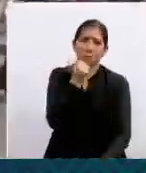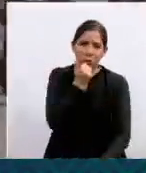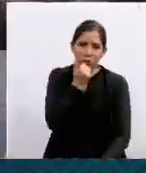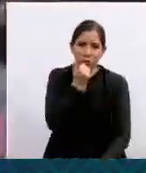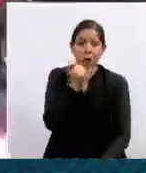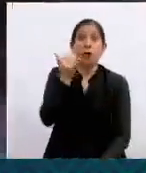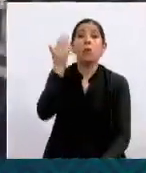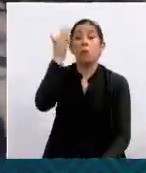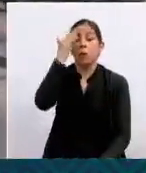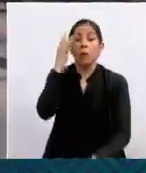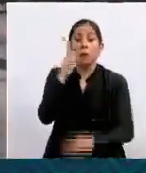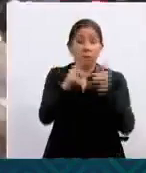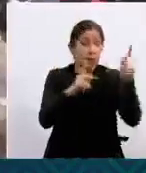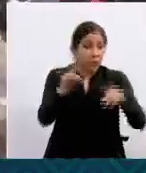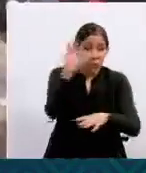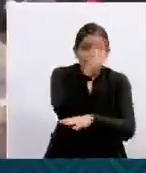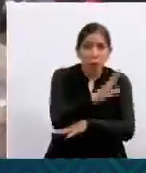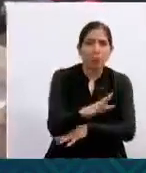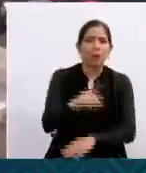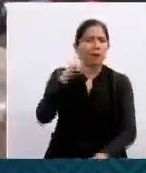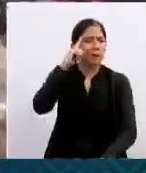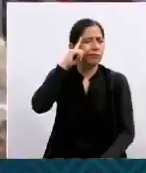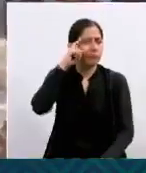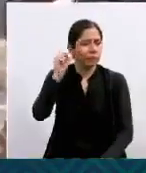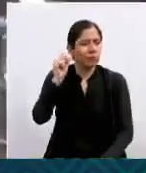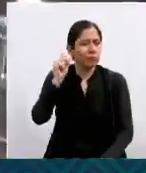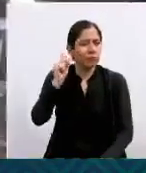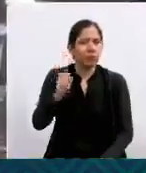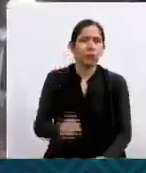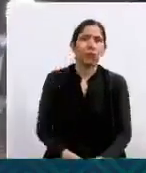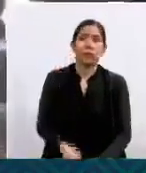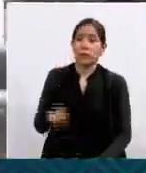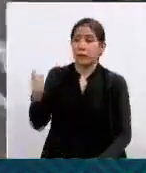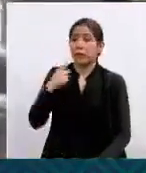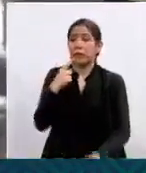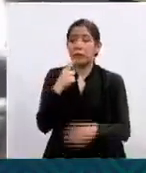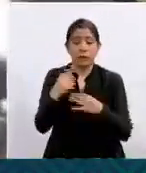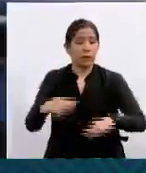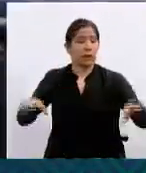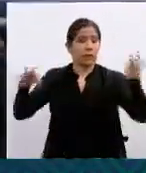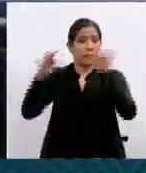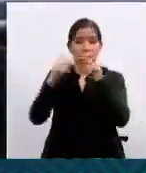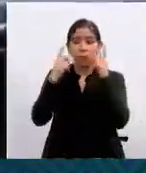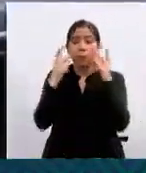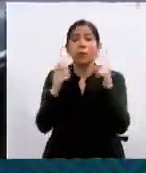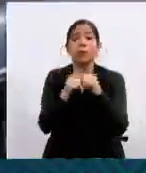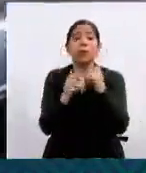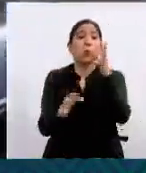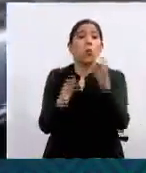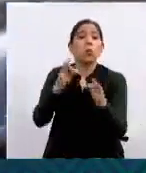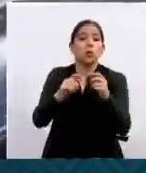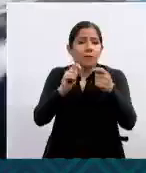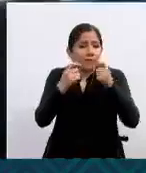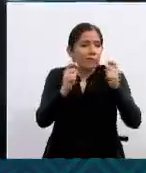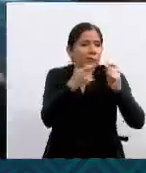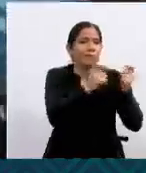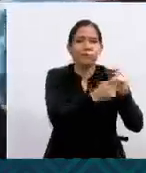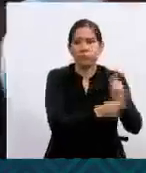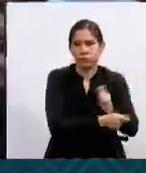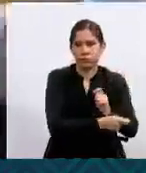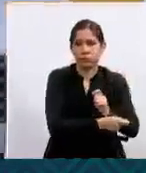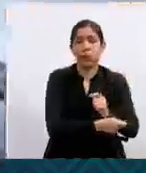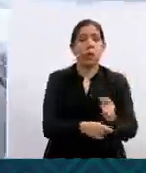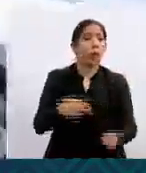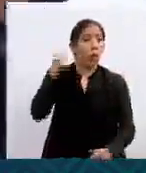de bolivia tiene memoria comparte las tareas pendientes en un trabajo de reestructuración de la justicia impulsado el gobierno